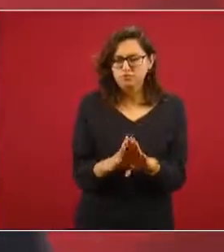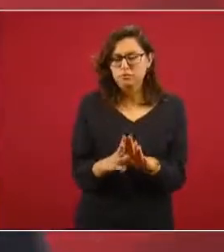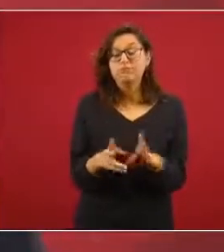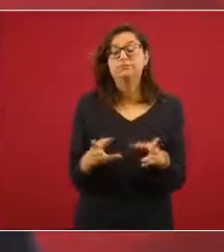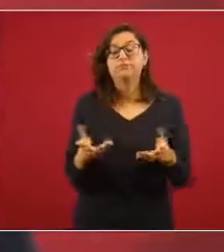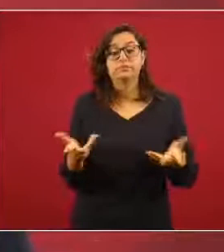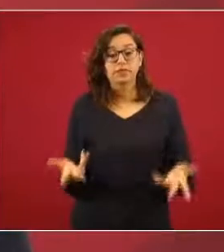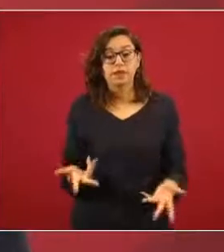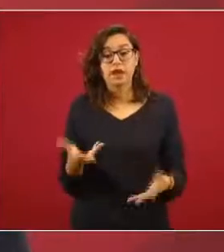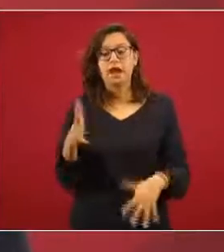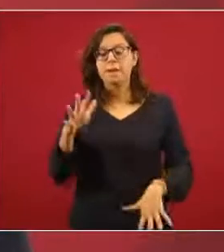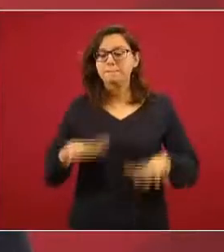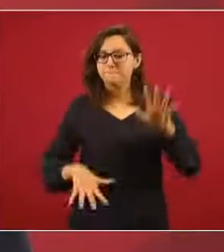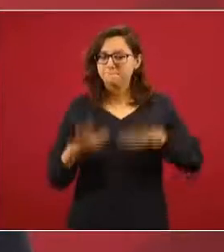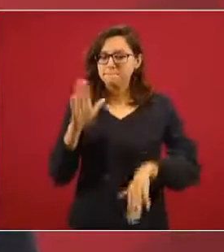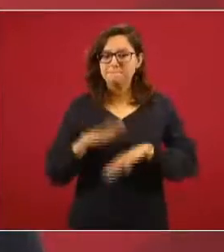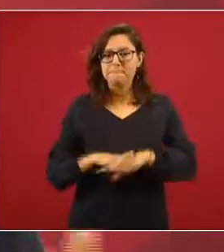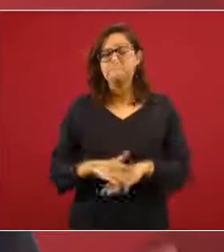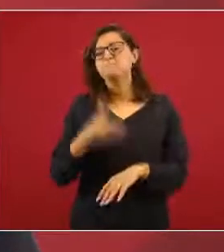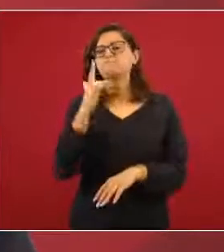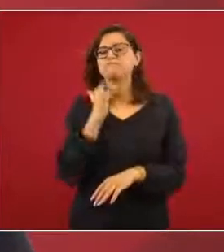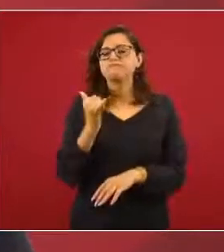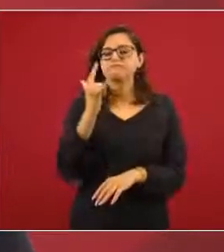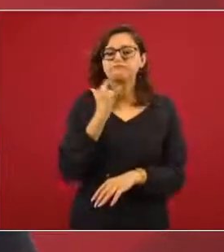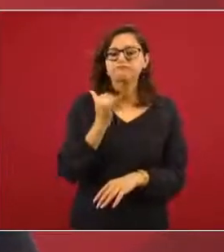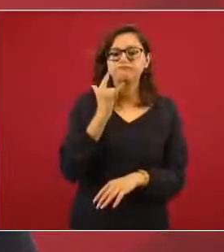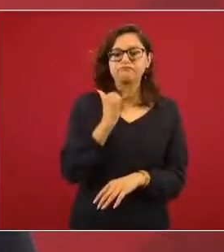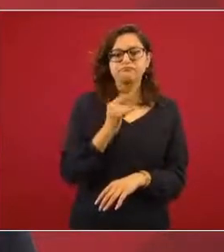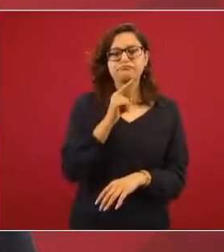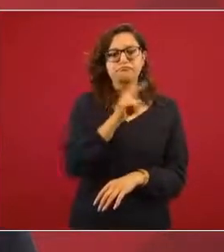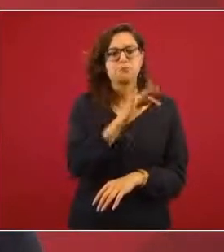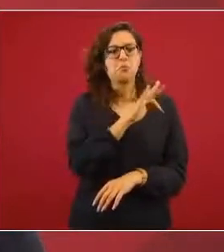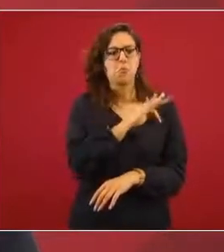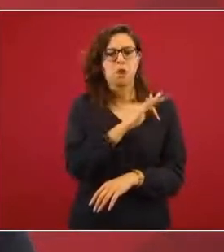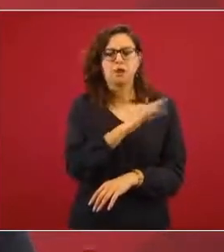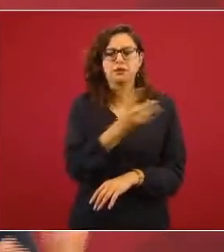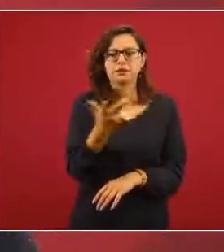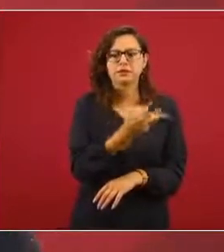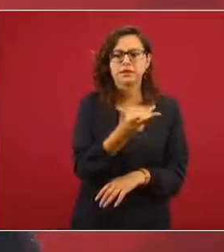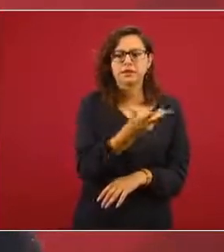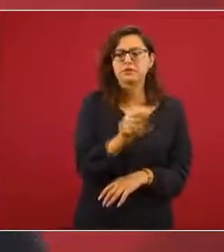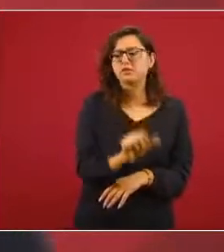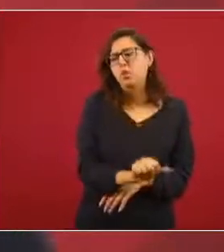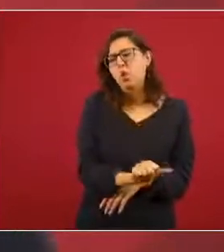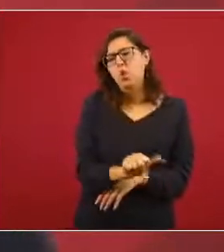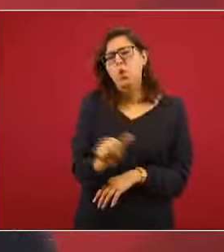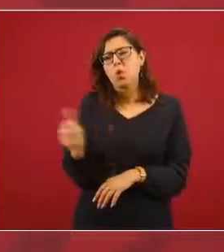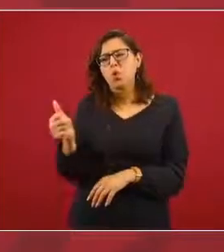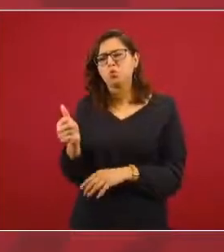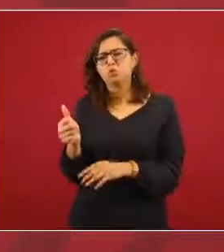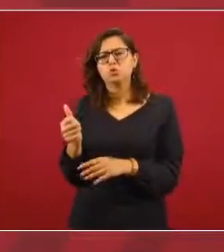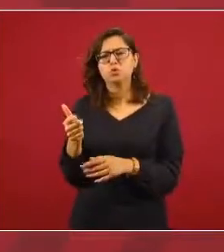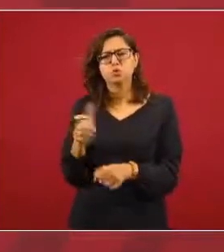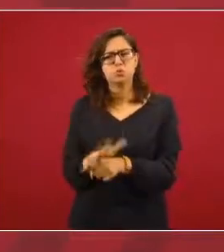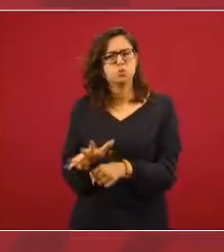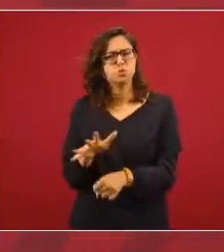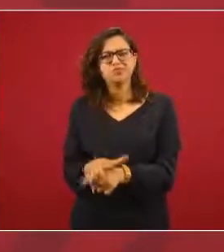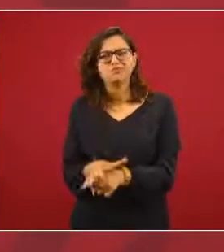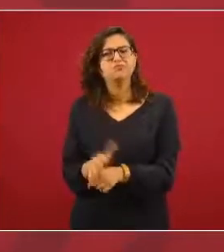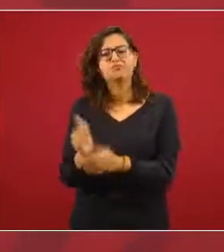mayor intensidad, porque hay mayor capacidad. En otros casos no tan